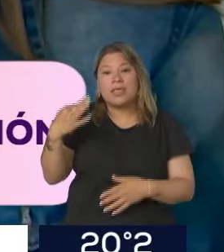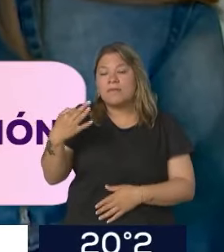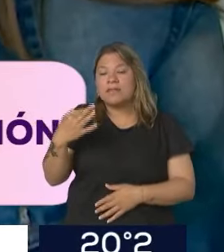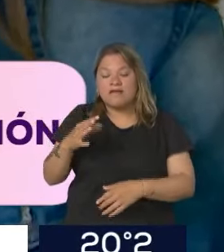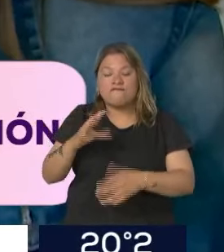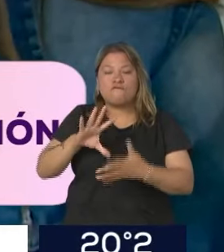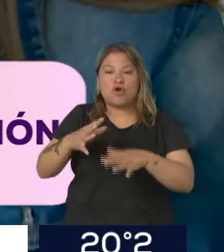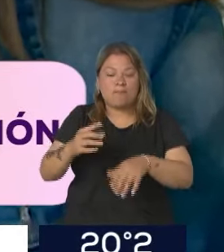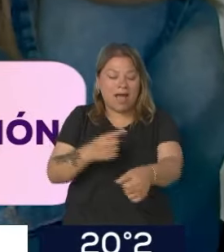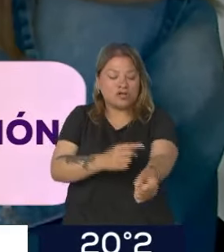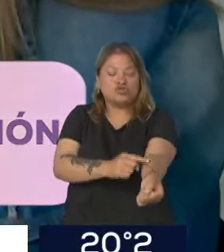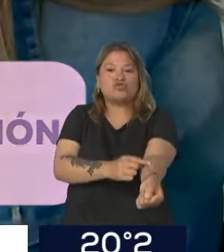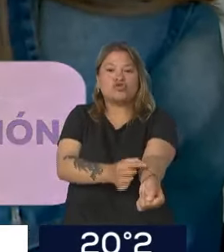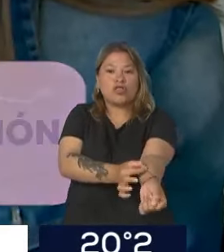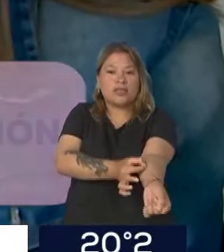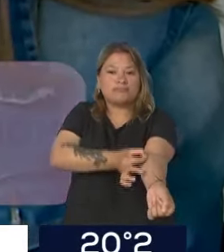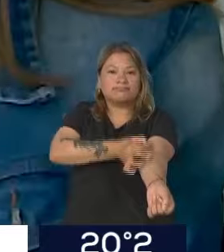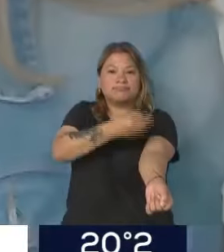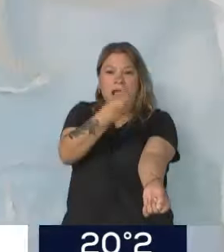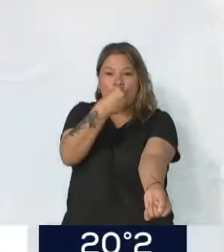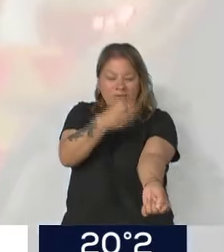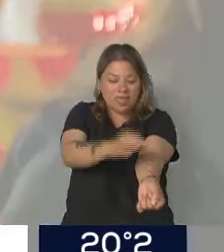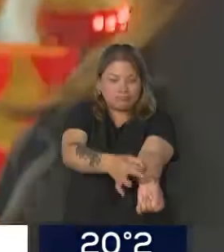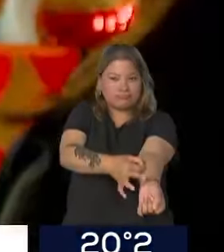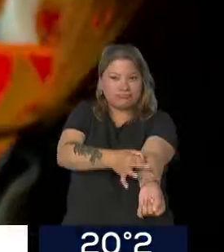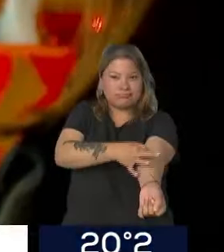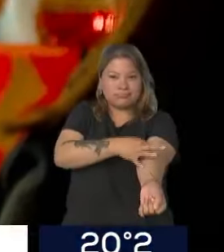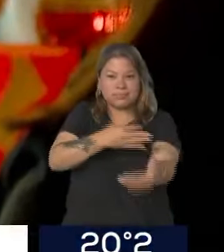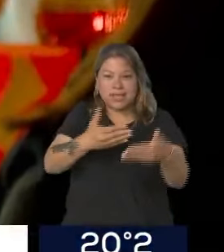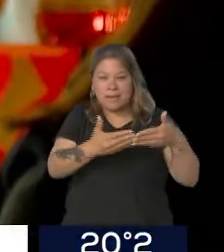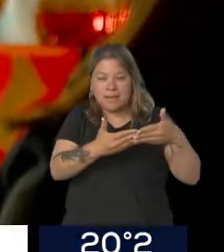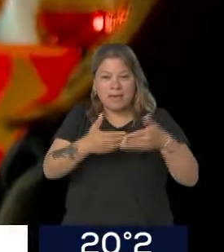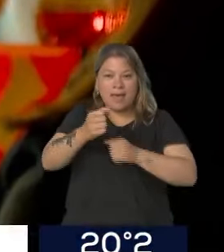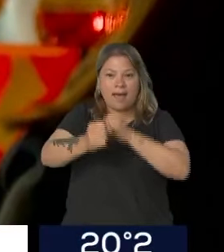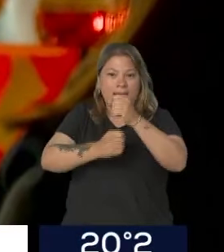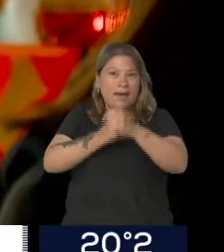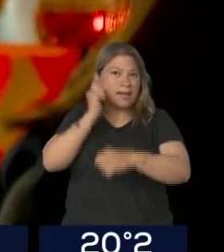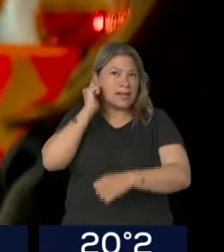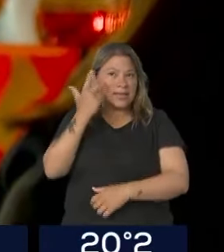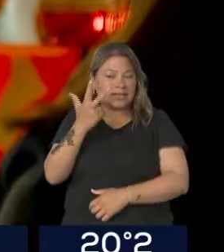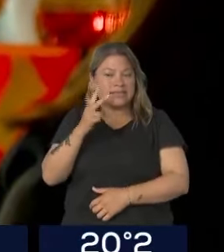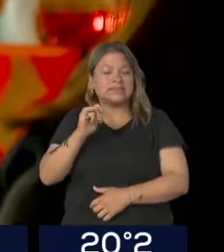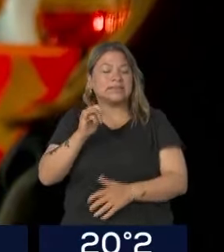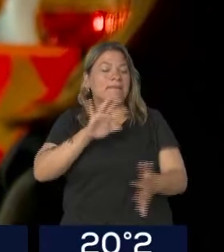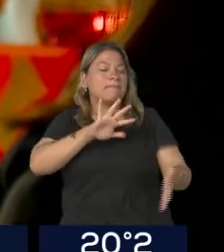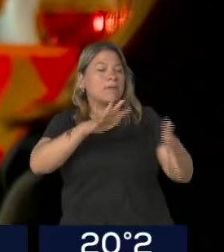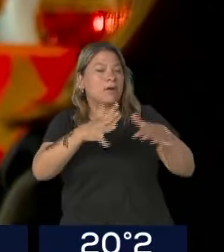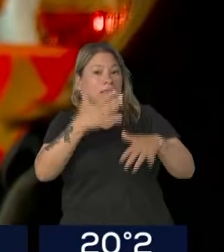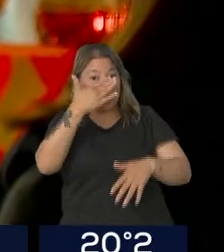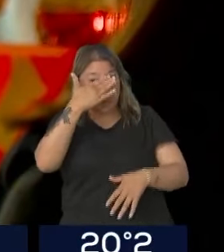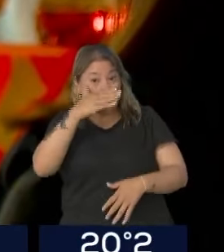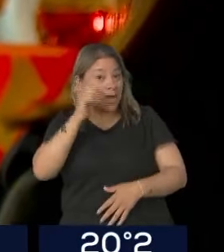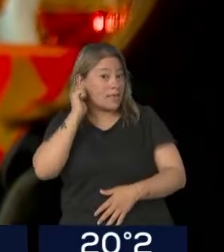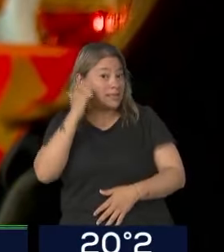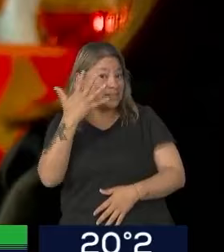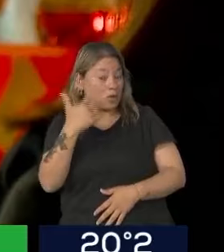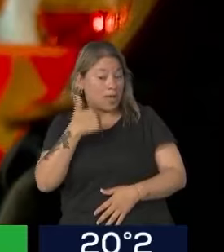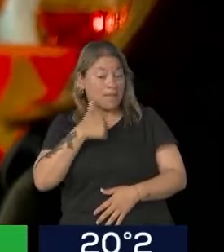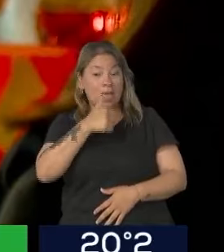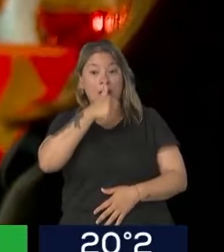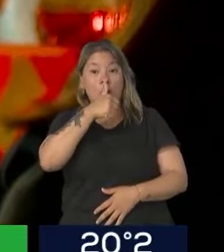que... De bebé, hasta que tuviste 3 años. Sí, más o menos, y después, bueno, a los 5 años me hicieron la operación, que